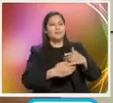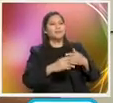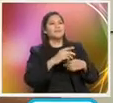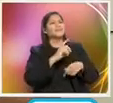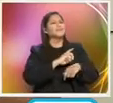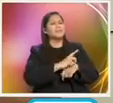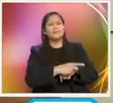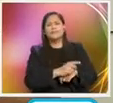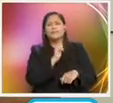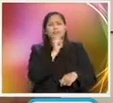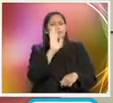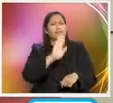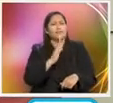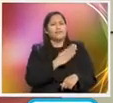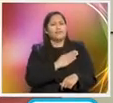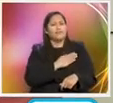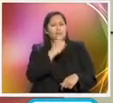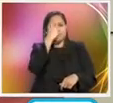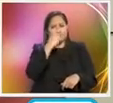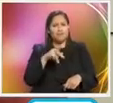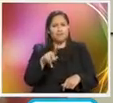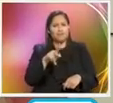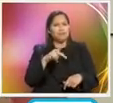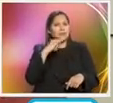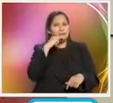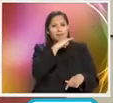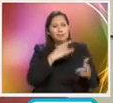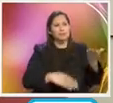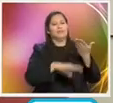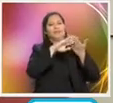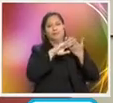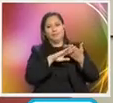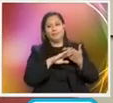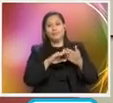lo contrario. ¿Tiene que ver? Totalmente. Es la historia de